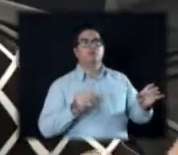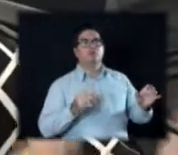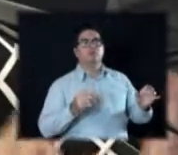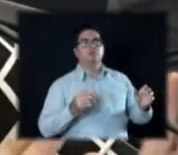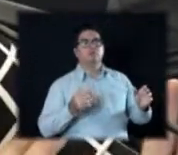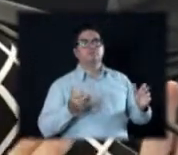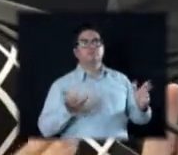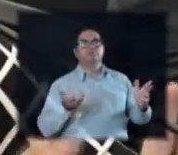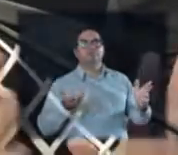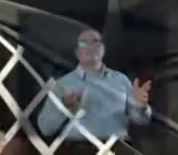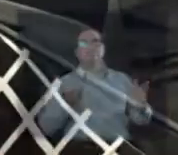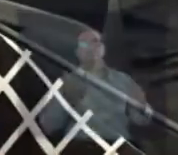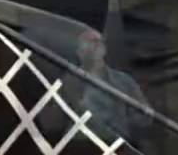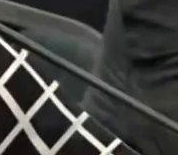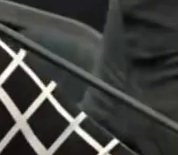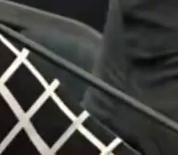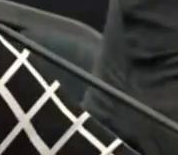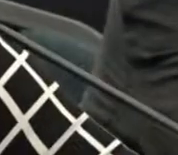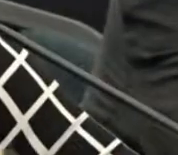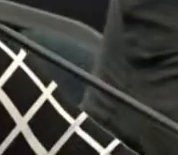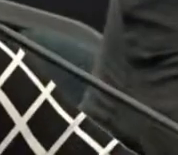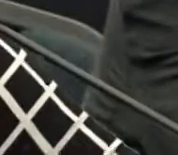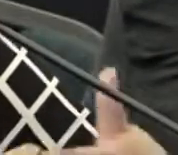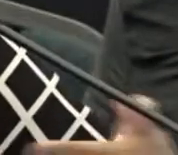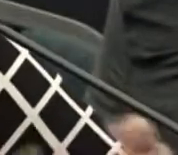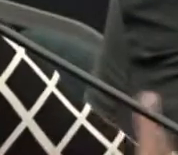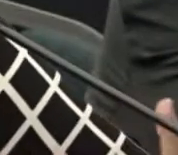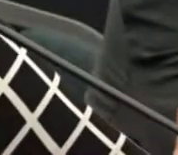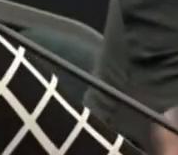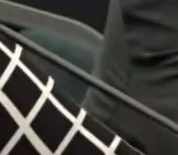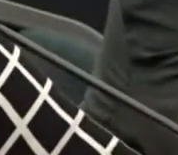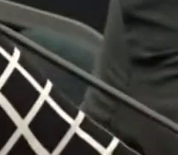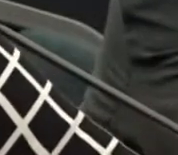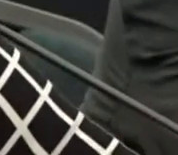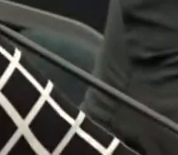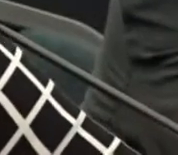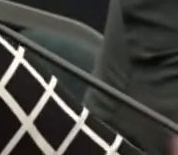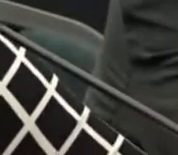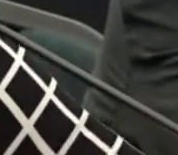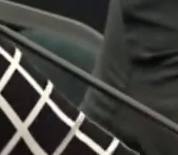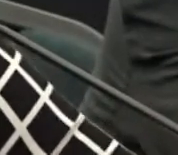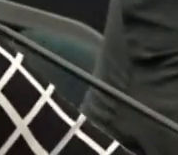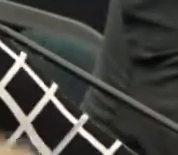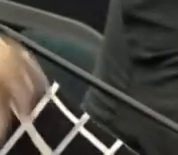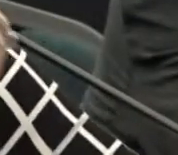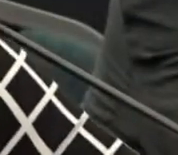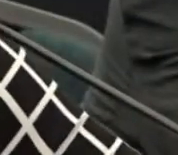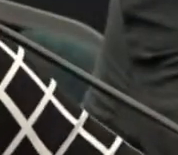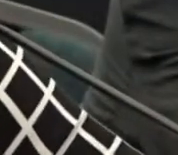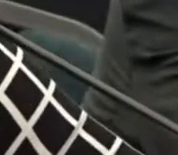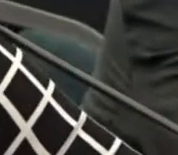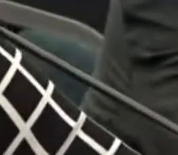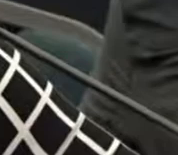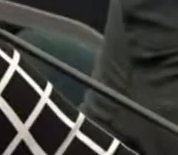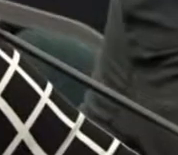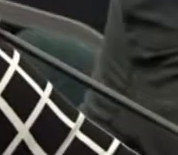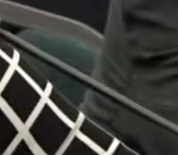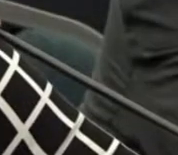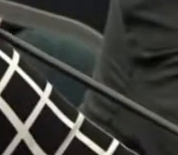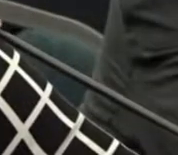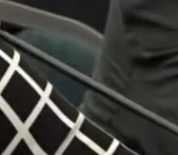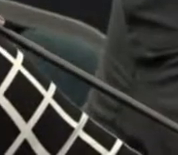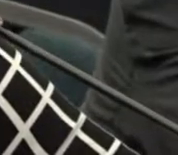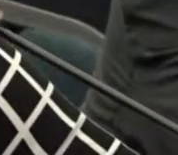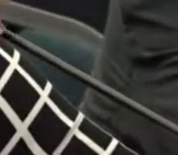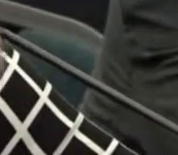los consultores. Ahí fue cuando yo me fui. Y entonces Juan era el responsable de firmarlo y